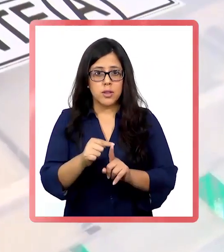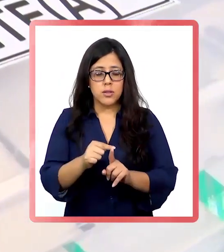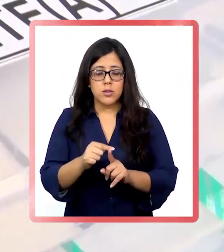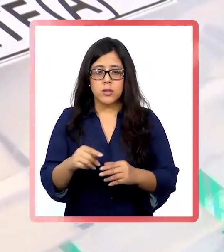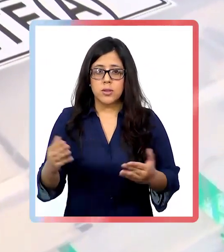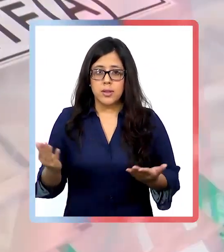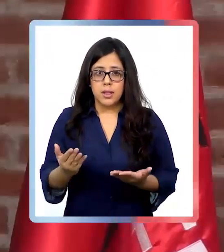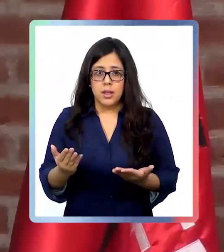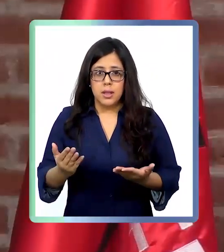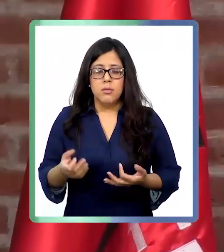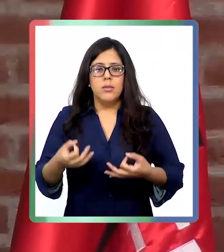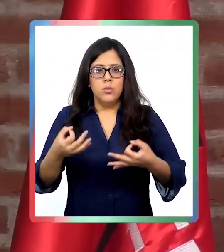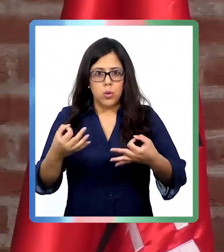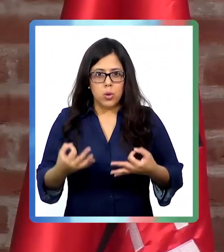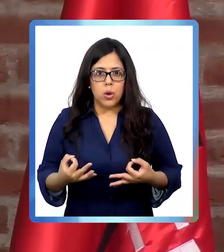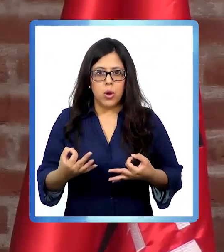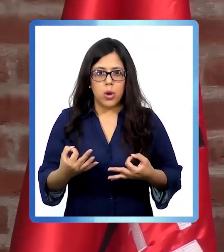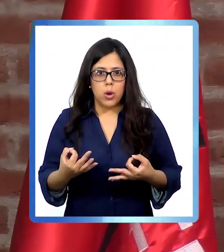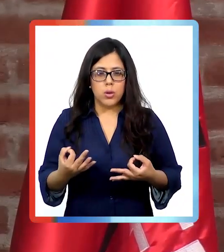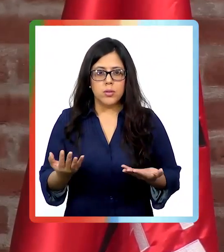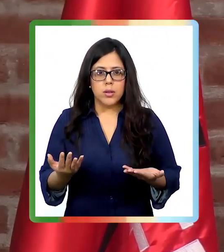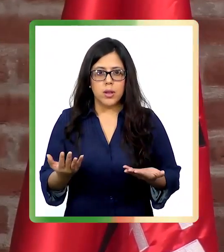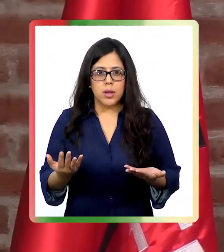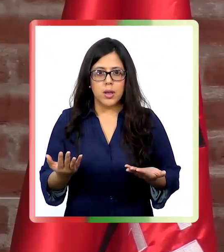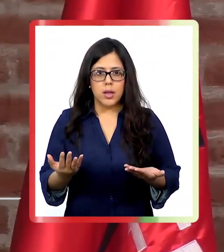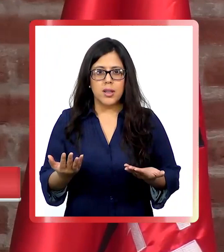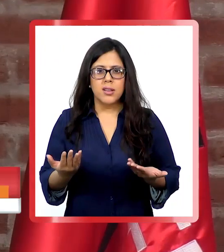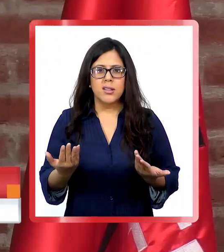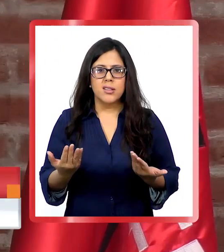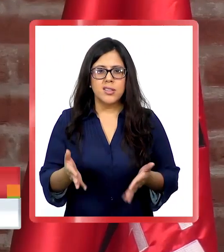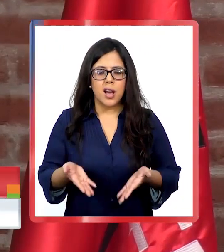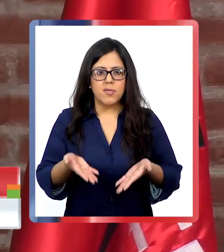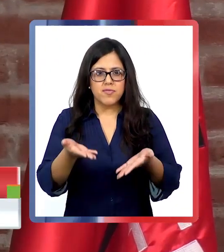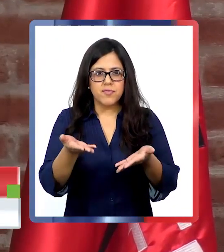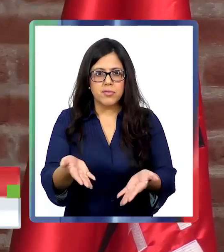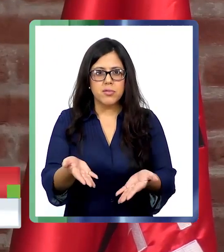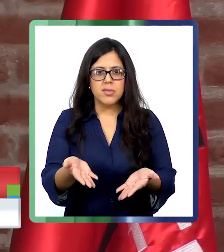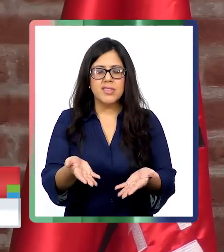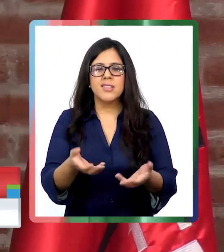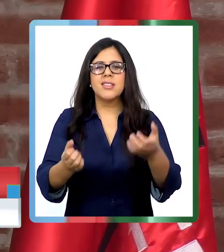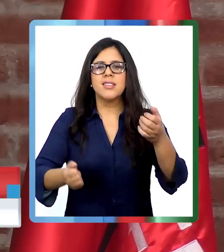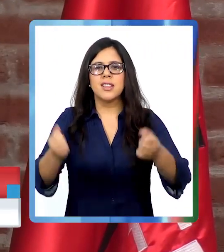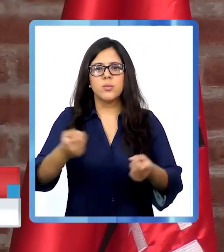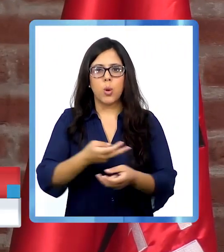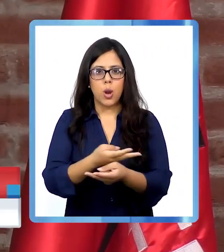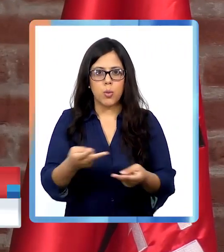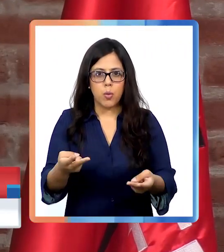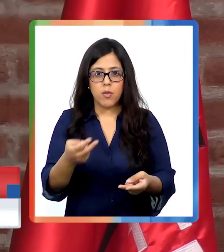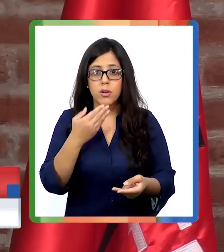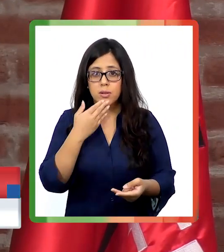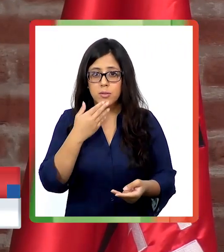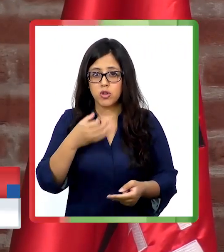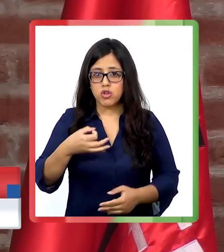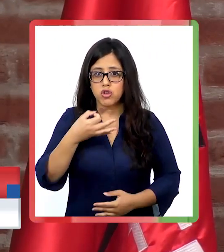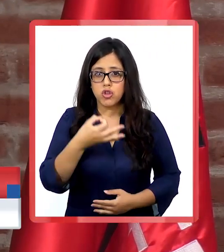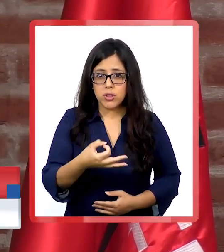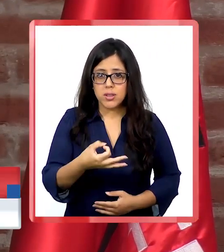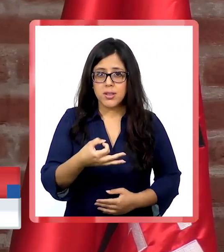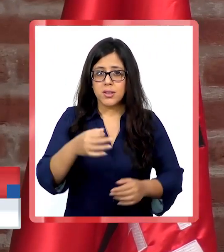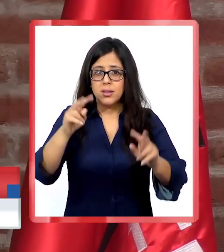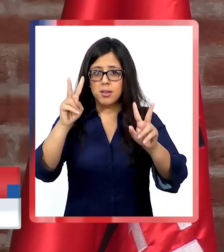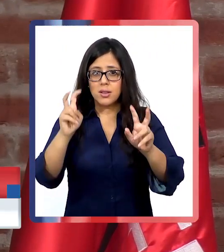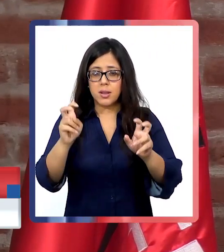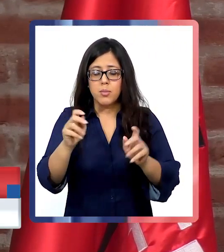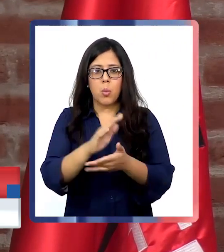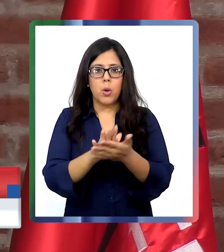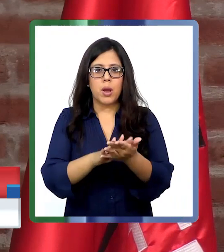en asegurar la disponibilidad de medios de transporte público y principalmente, como indiqué antes, en el caso de personas que